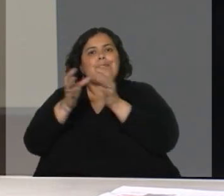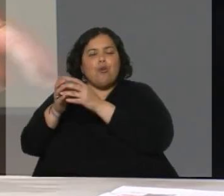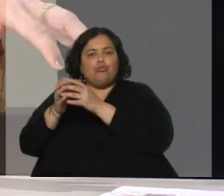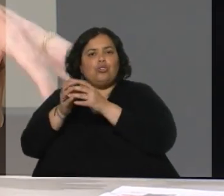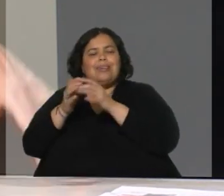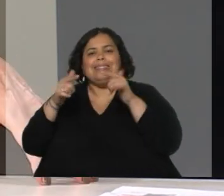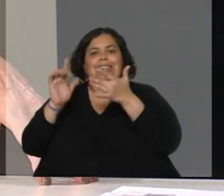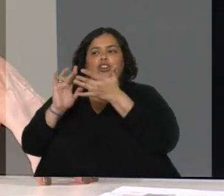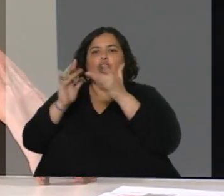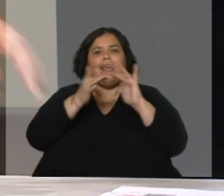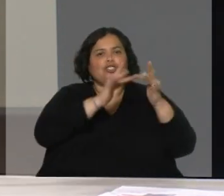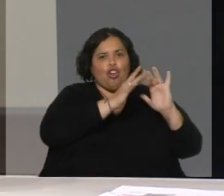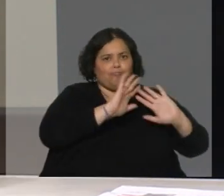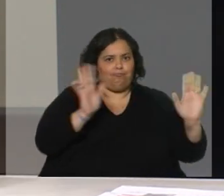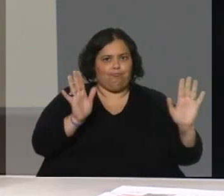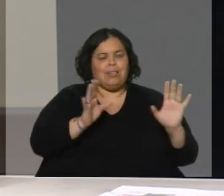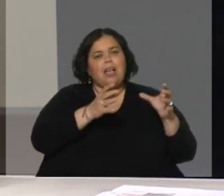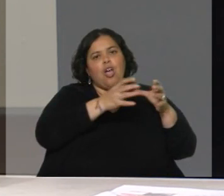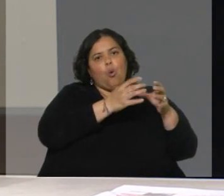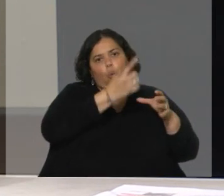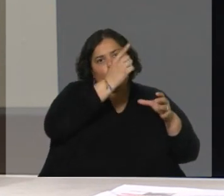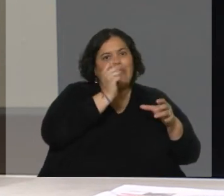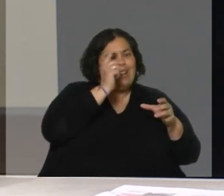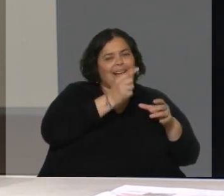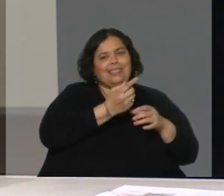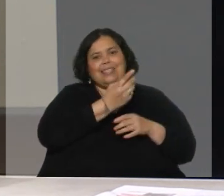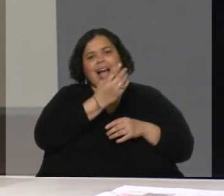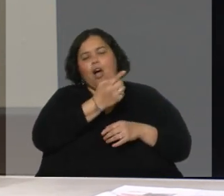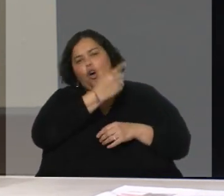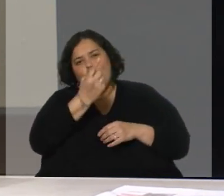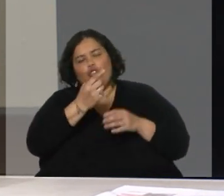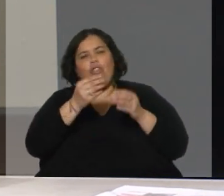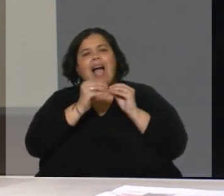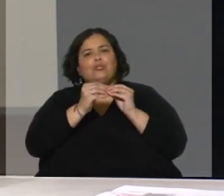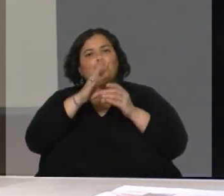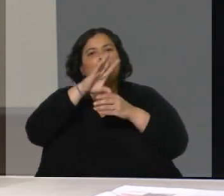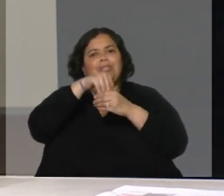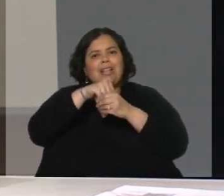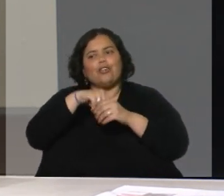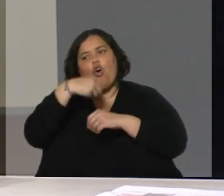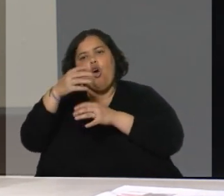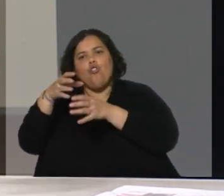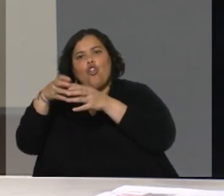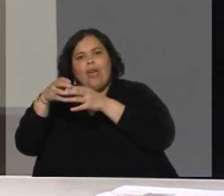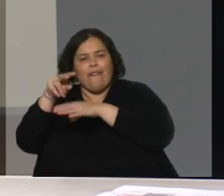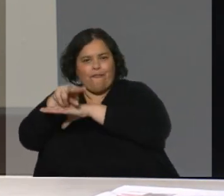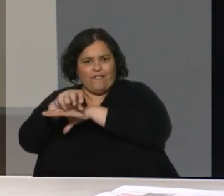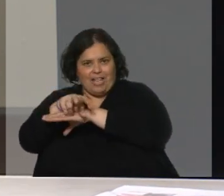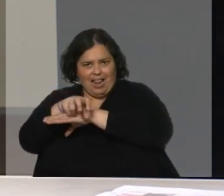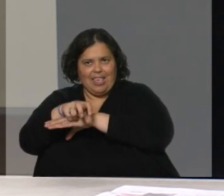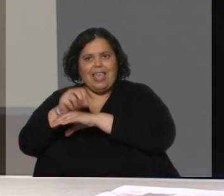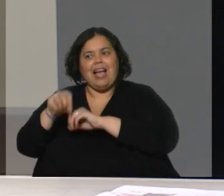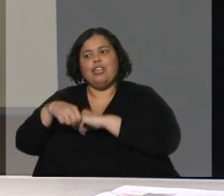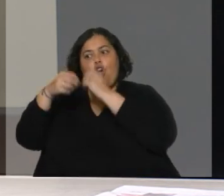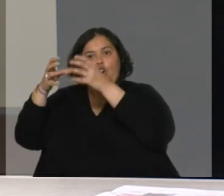uno de inteligencia otro de asuntos internos otro de la unidad de de la fiscalía del